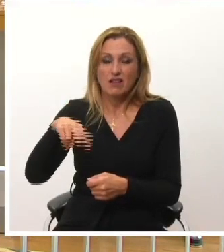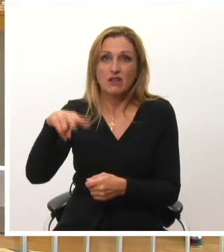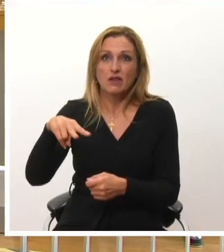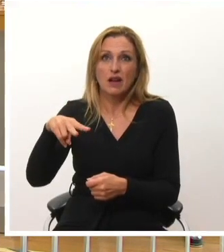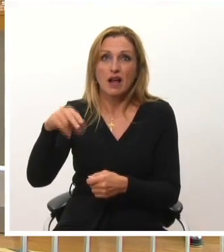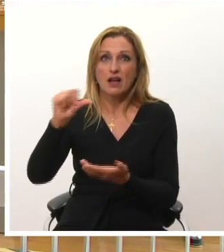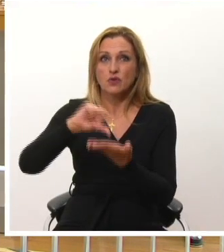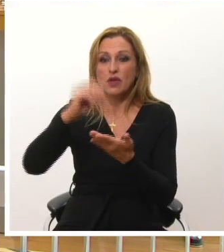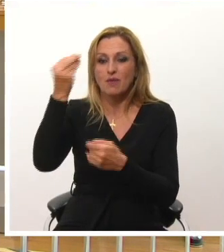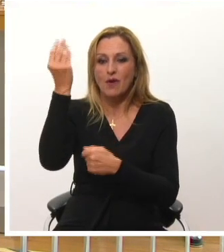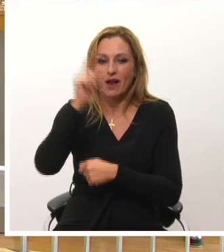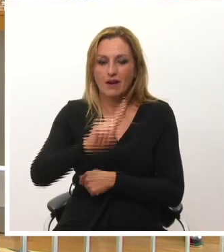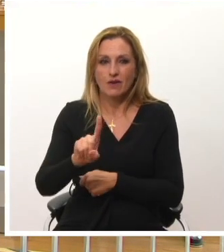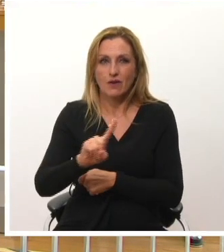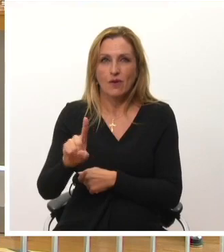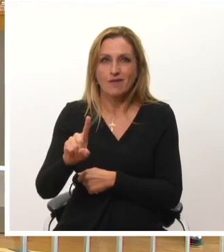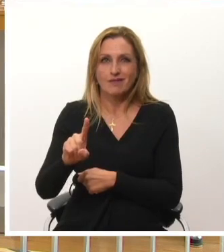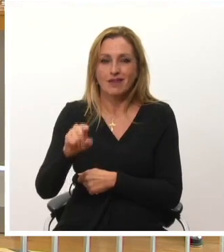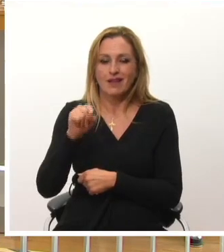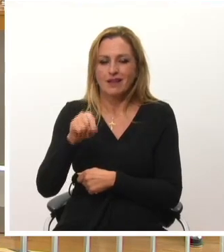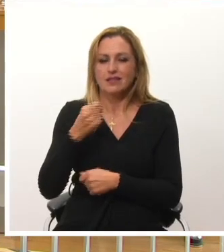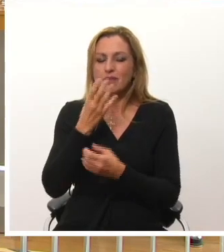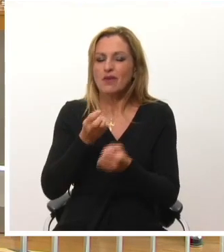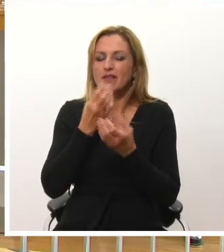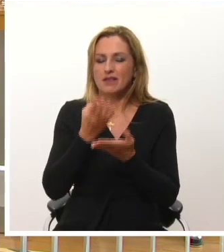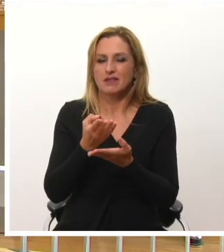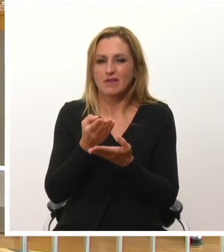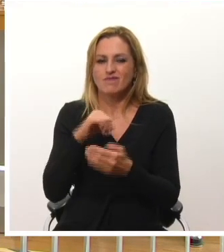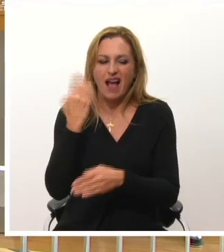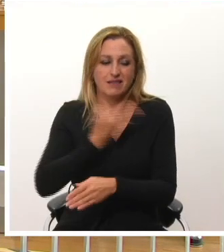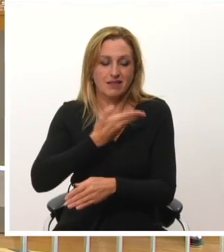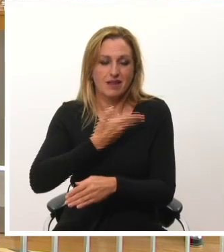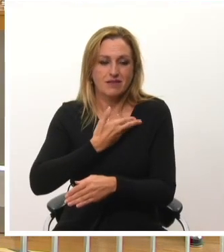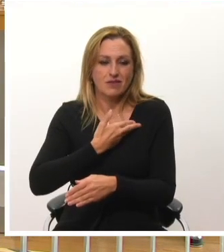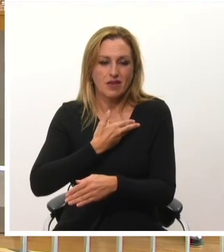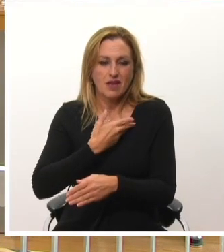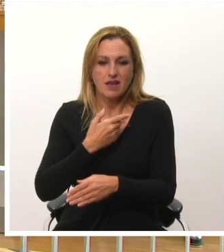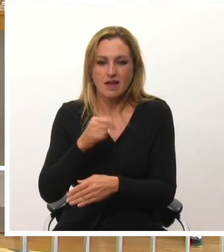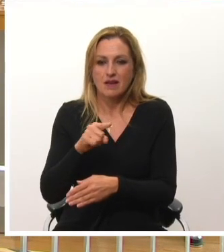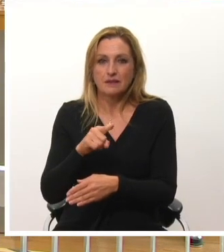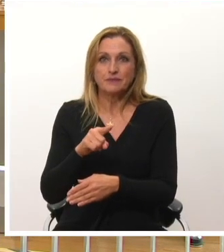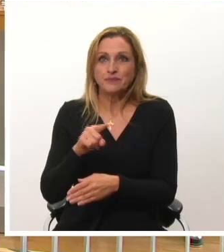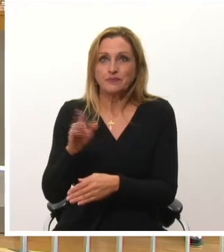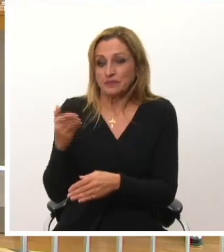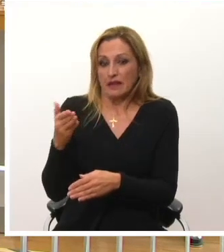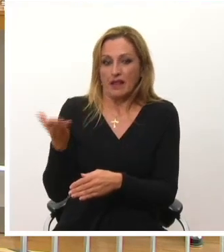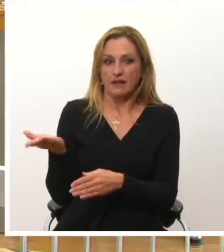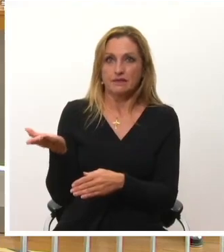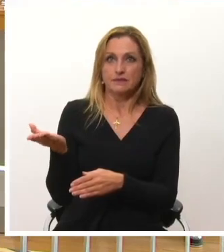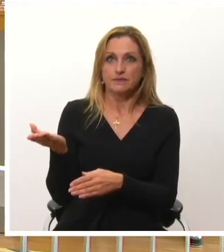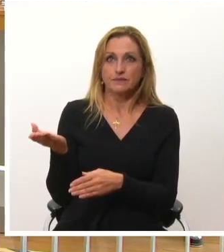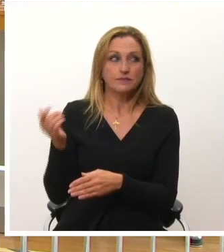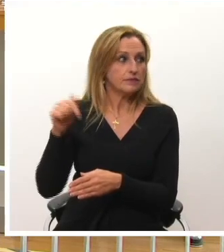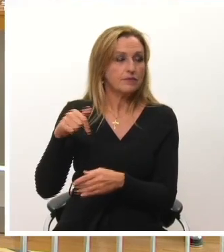la ciudad Me parece que ese tipo de afirmaciones son dañinas y además carente de sentido porque se cree que estamos aquí paramos